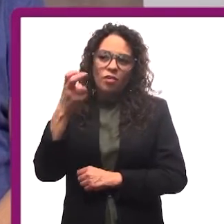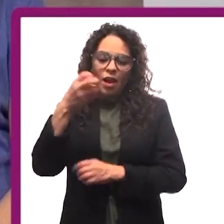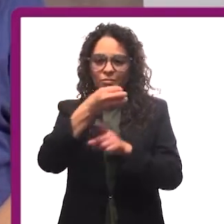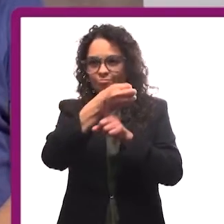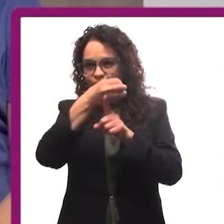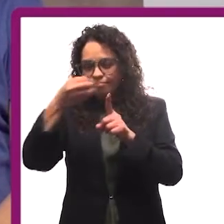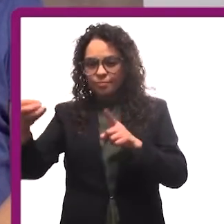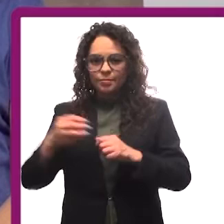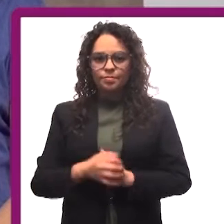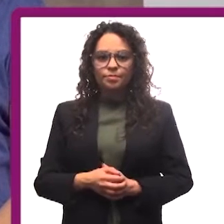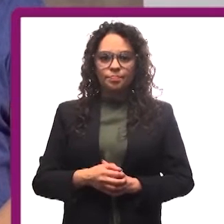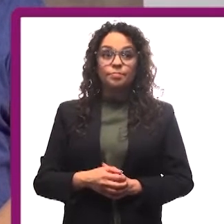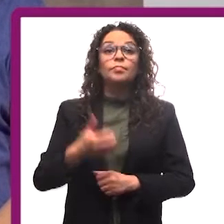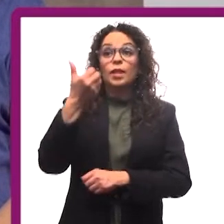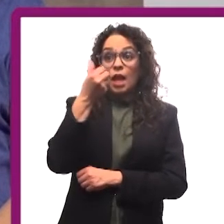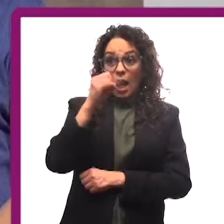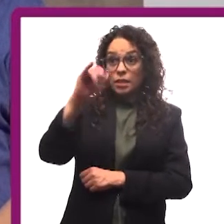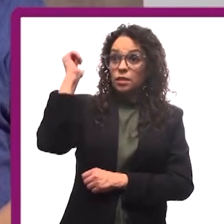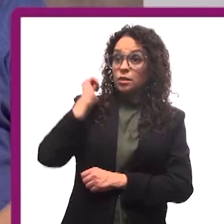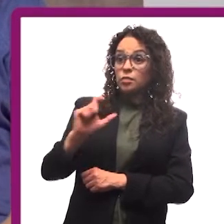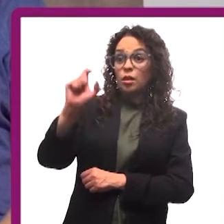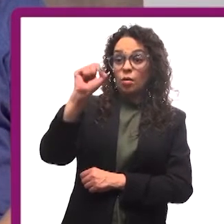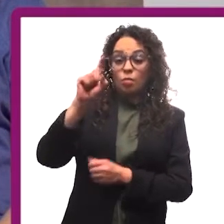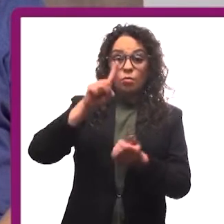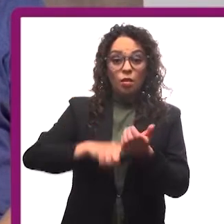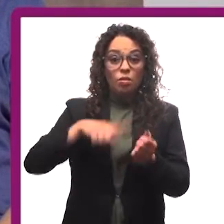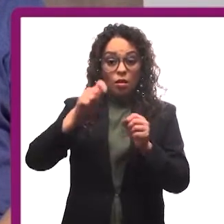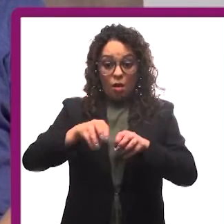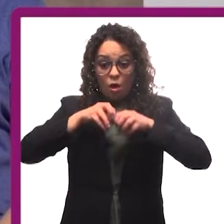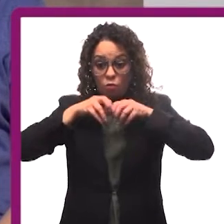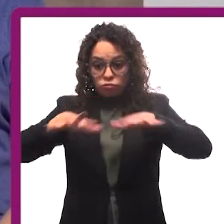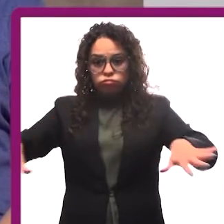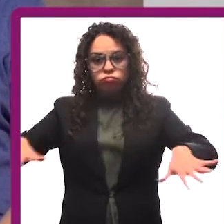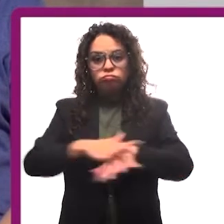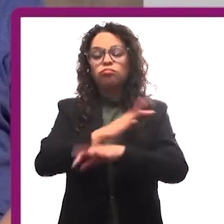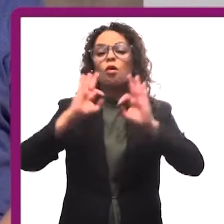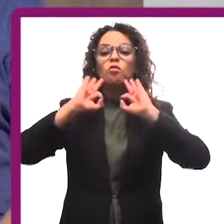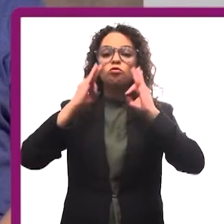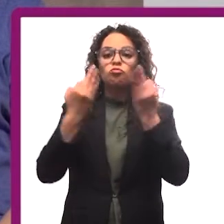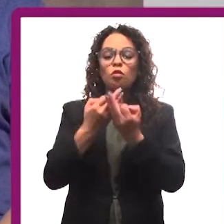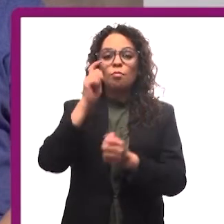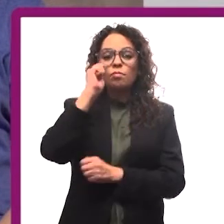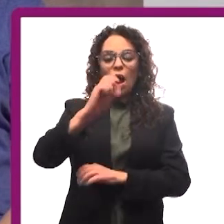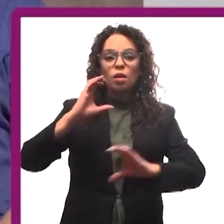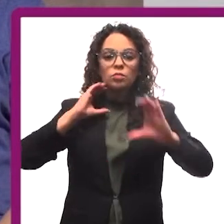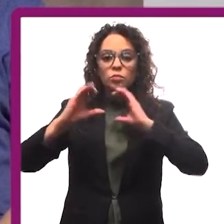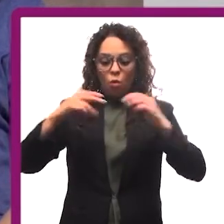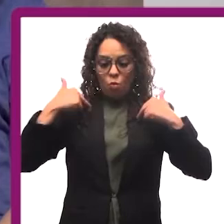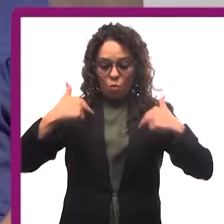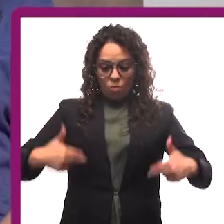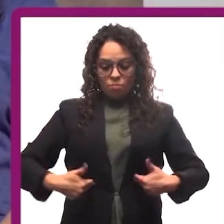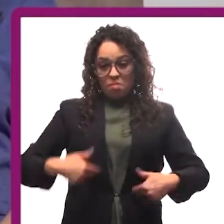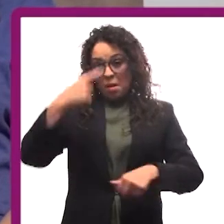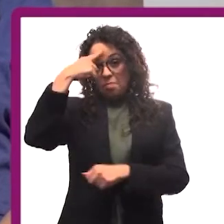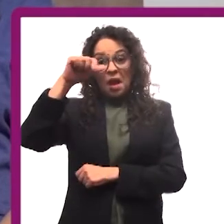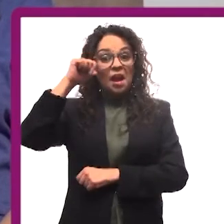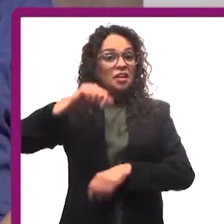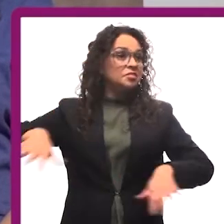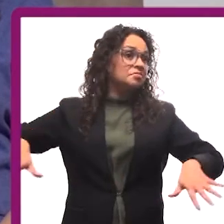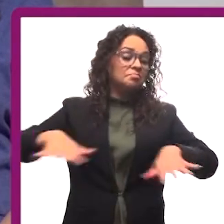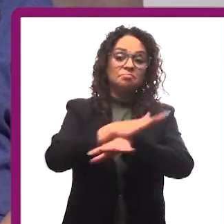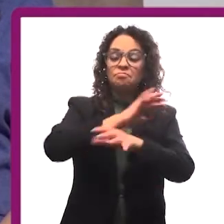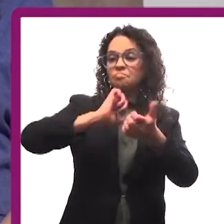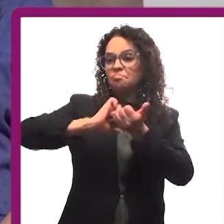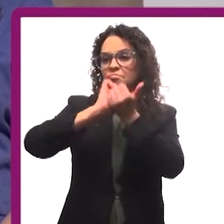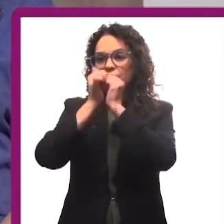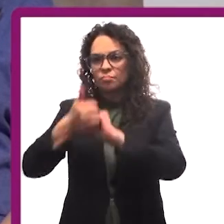Es así como en el siglo XX los medios masivos y las propagandas cambiaron la forma de ver la comunicación humana para siempre. ¿Y desde cuándo